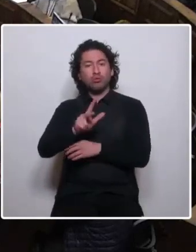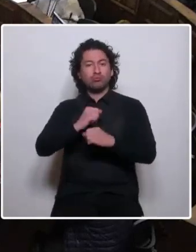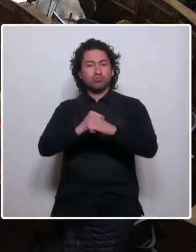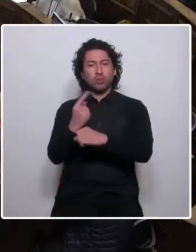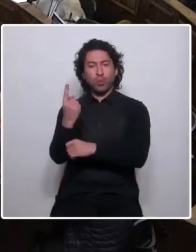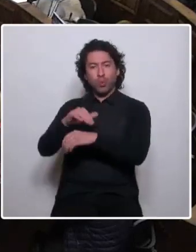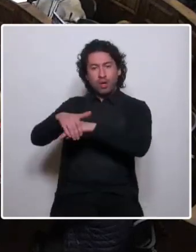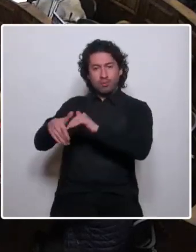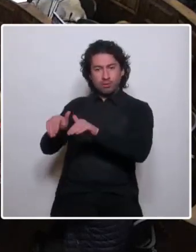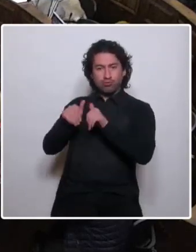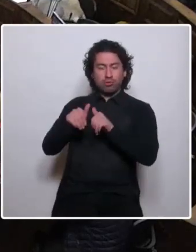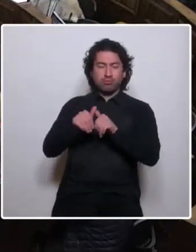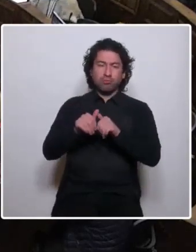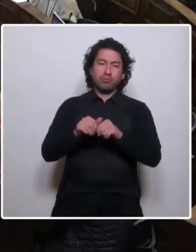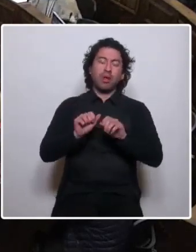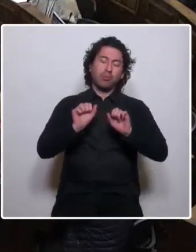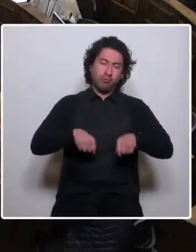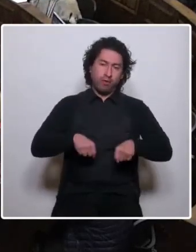abstención. Aprobado.